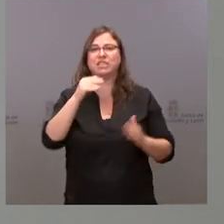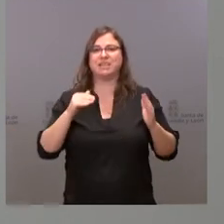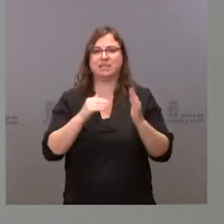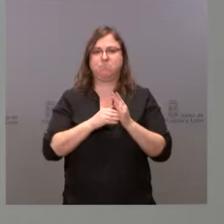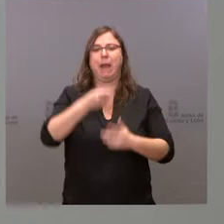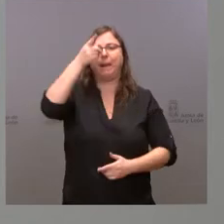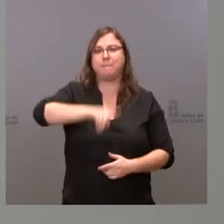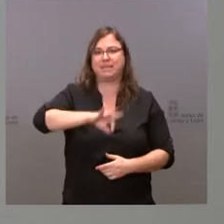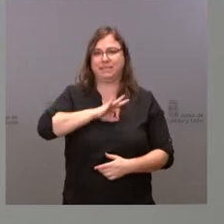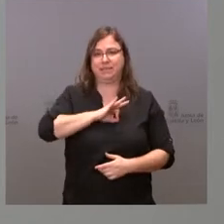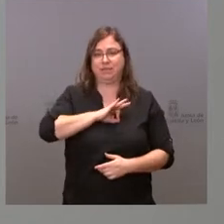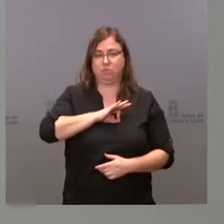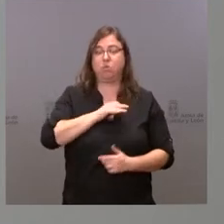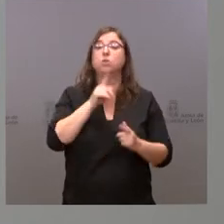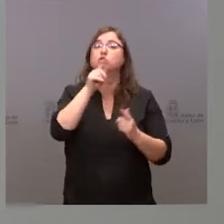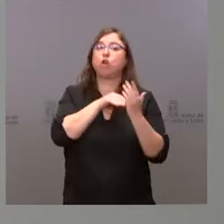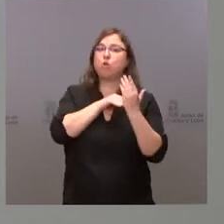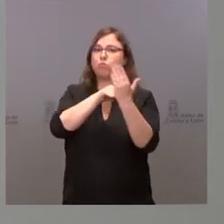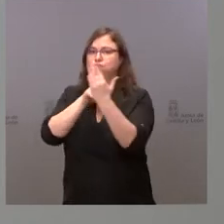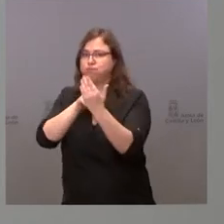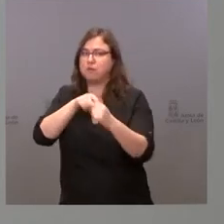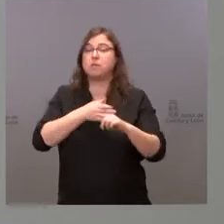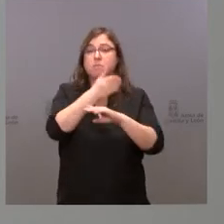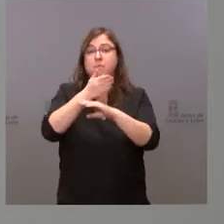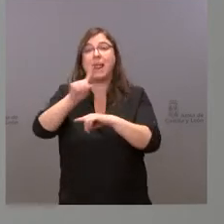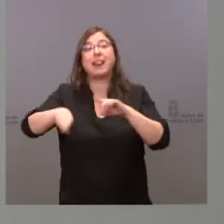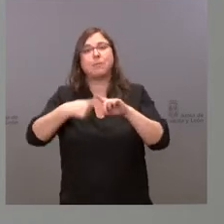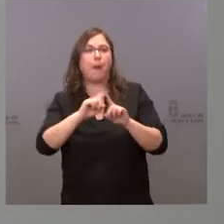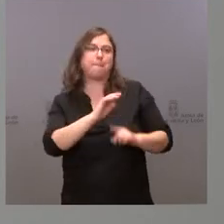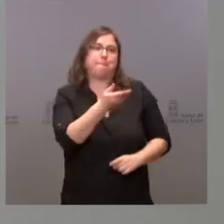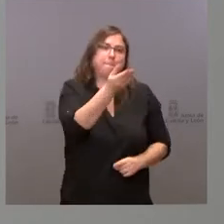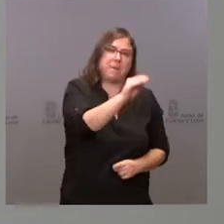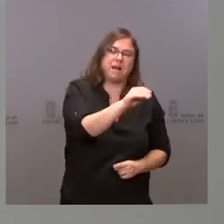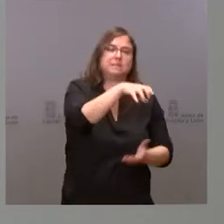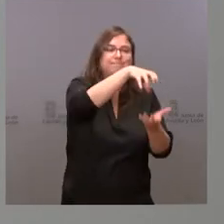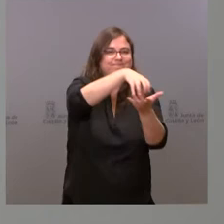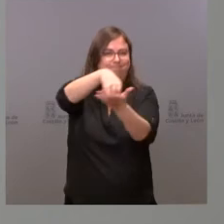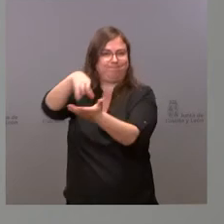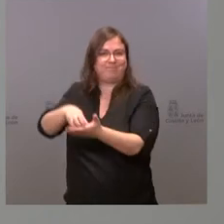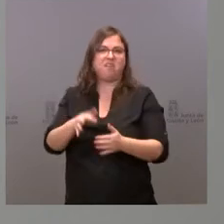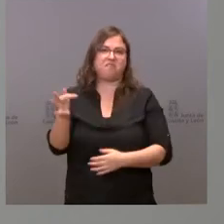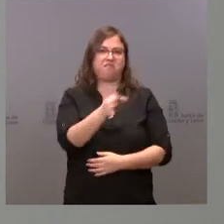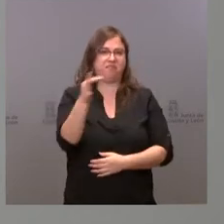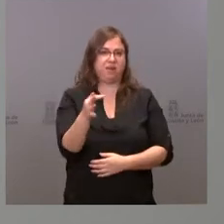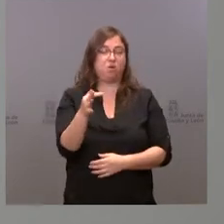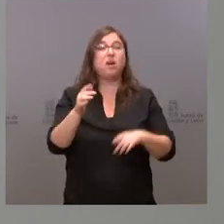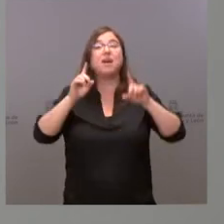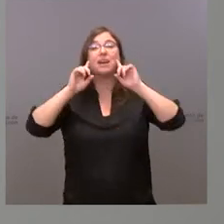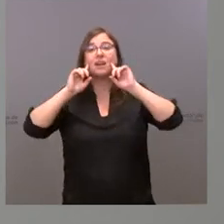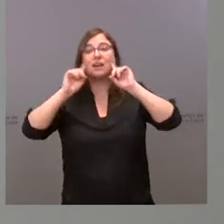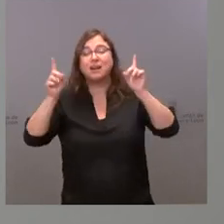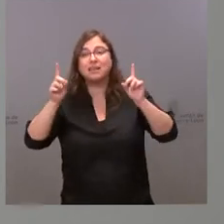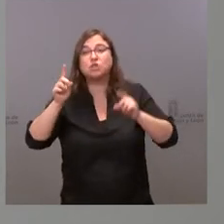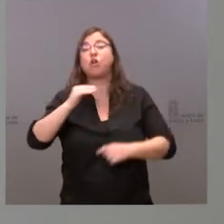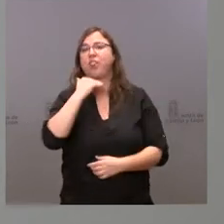este mes además de las que se realizan en todos los puntos fijos de la de las capitales de provincia a excepción de la capital